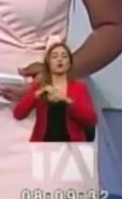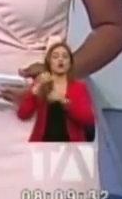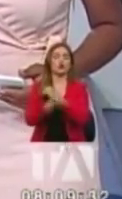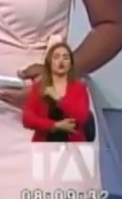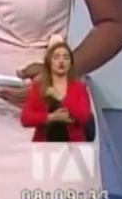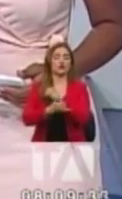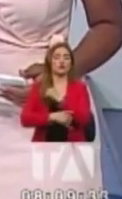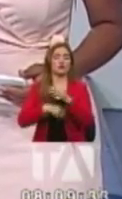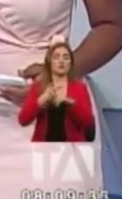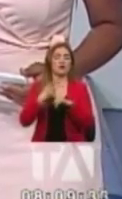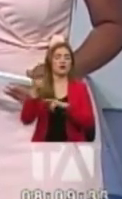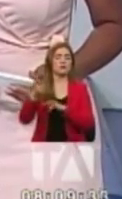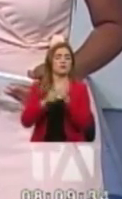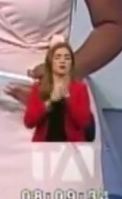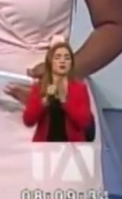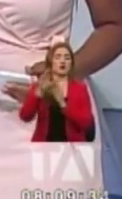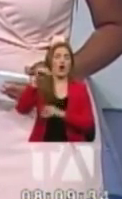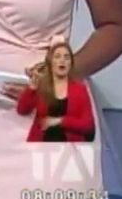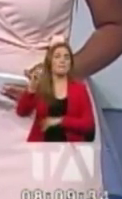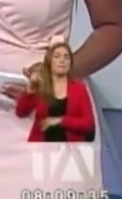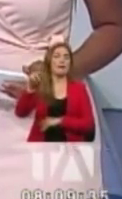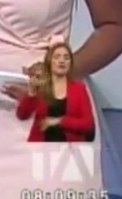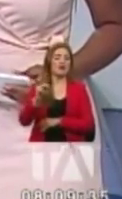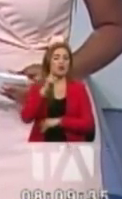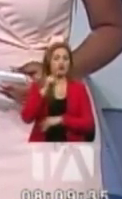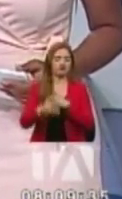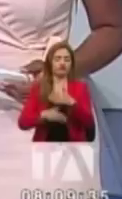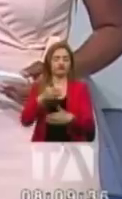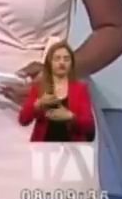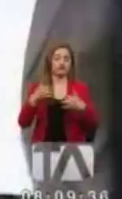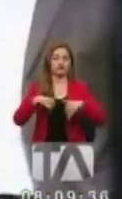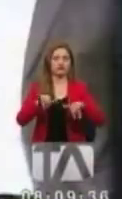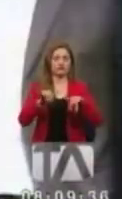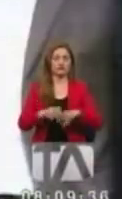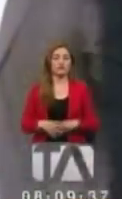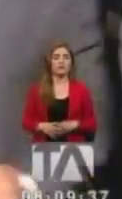pablo campana la función de ambos ministerios avanza